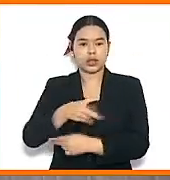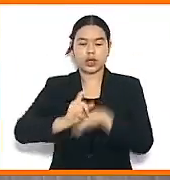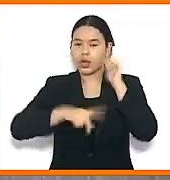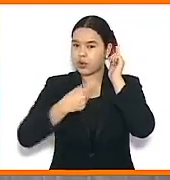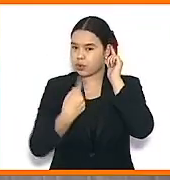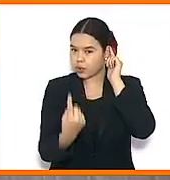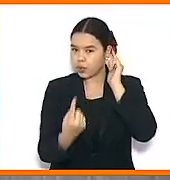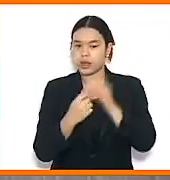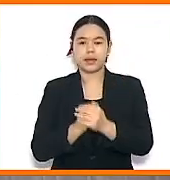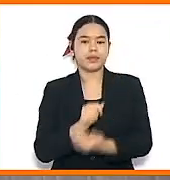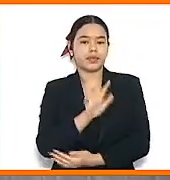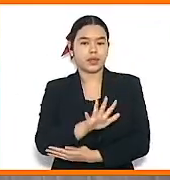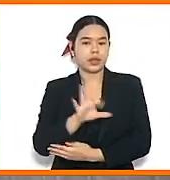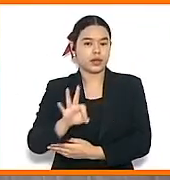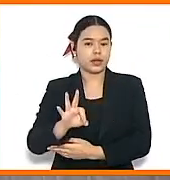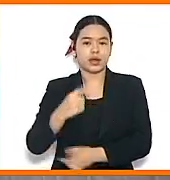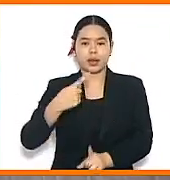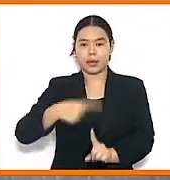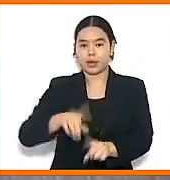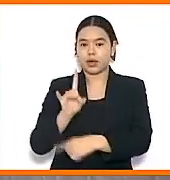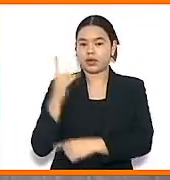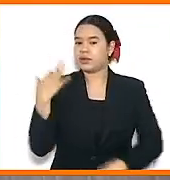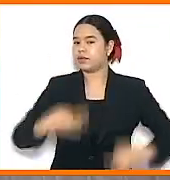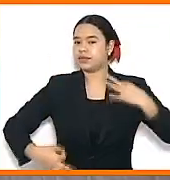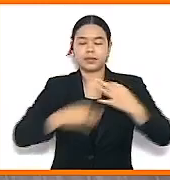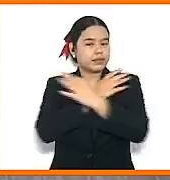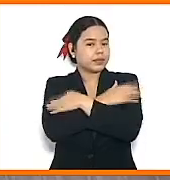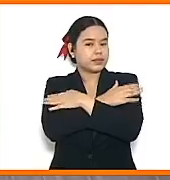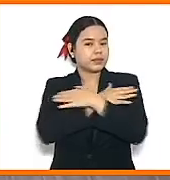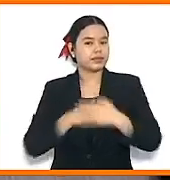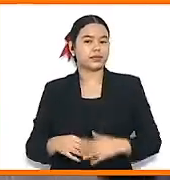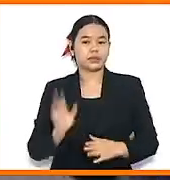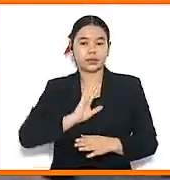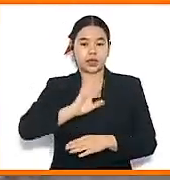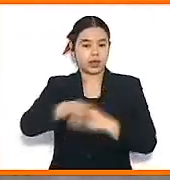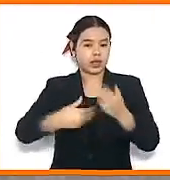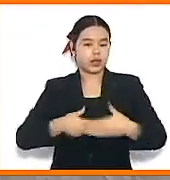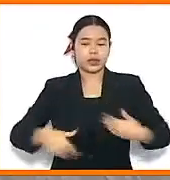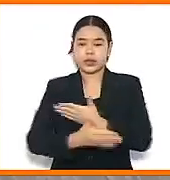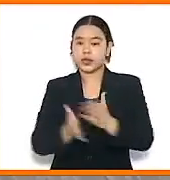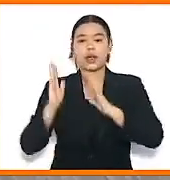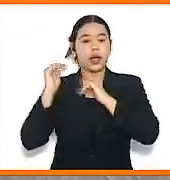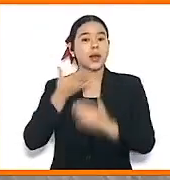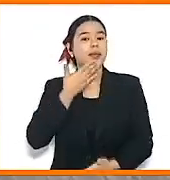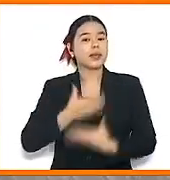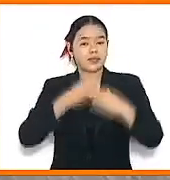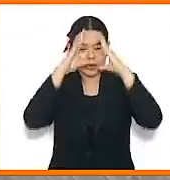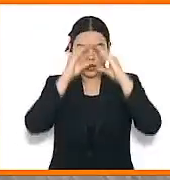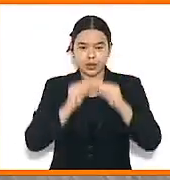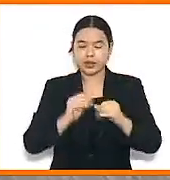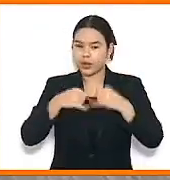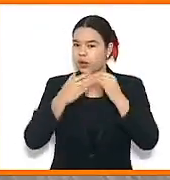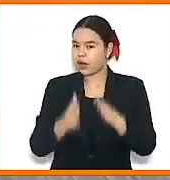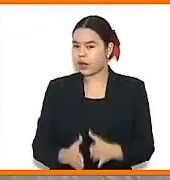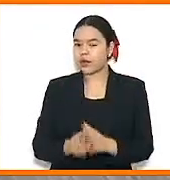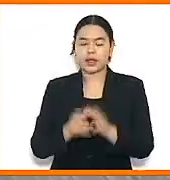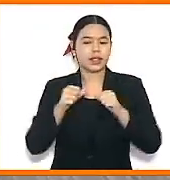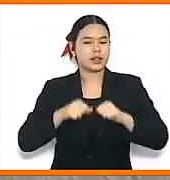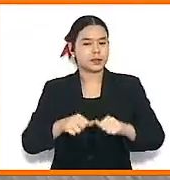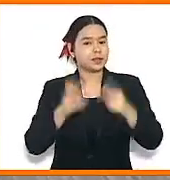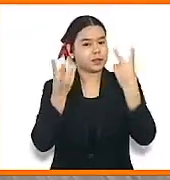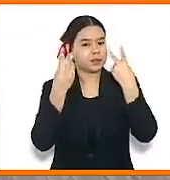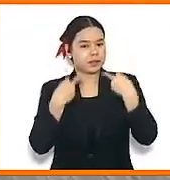1, 59 más 8. Felicidades, nos despedimos deseándoles una linda noche a nuestros jugadores que han